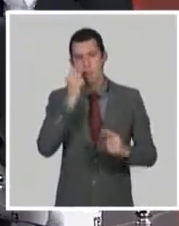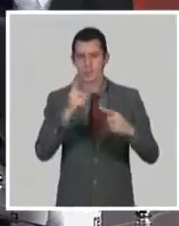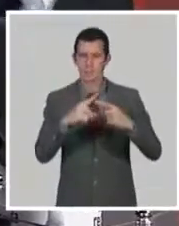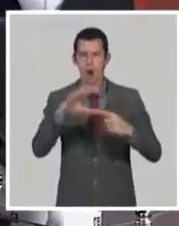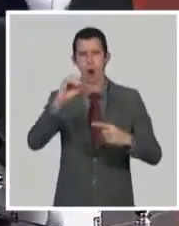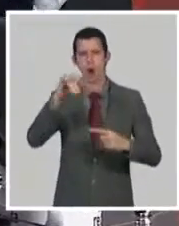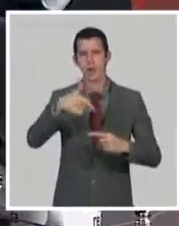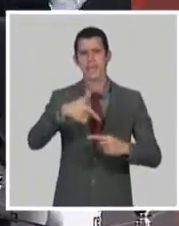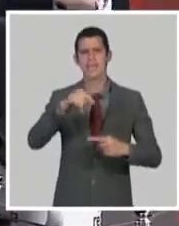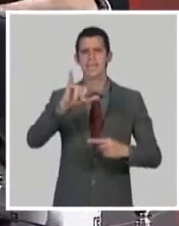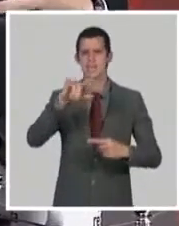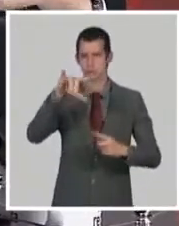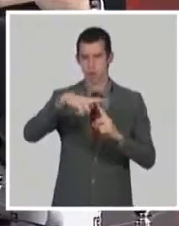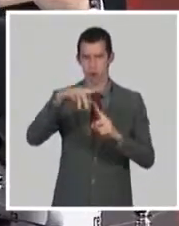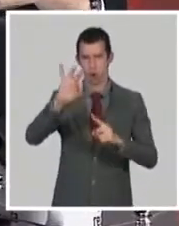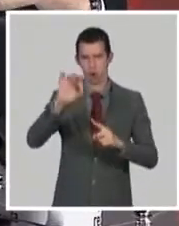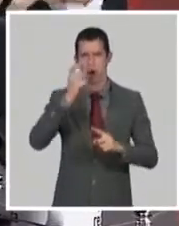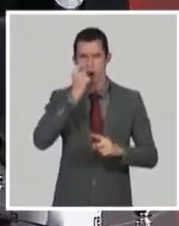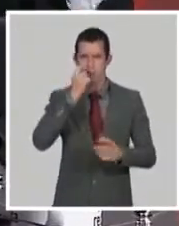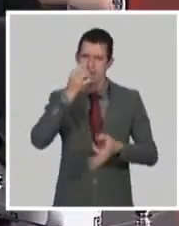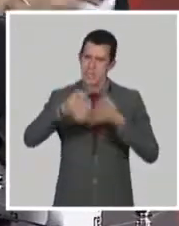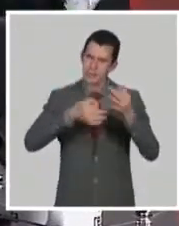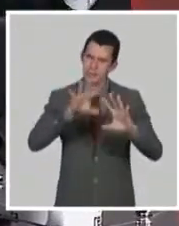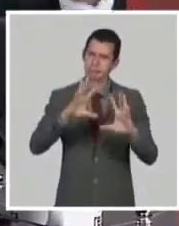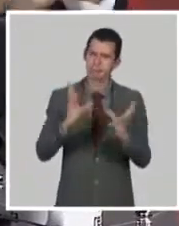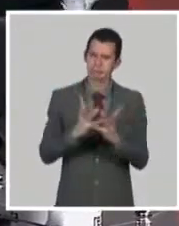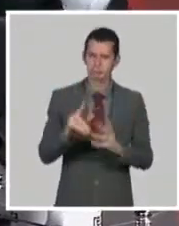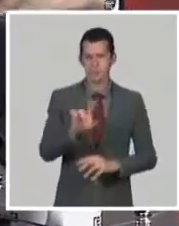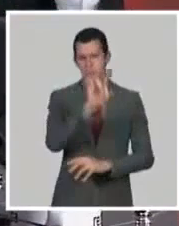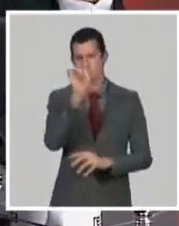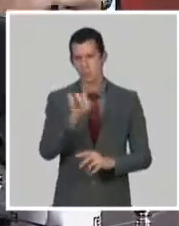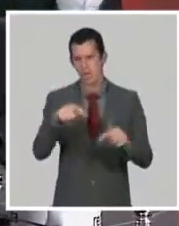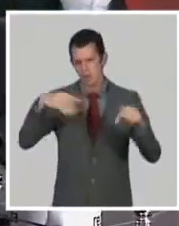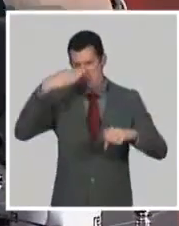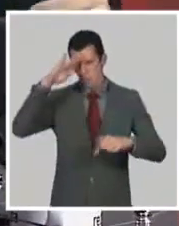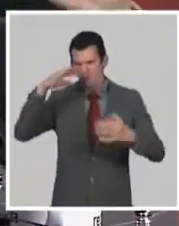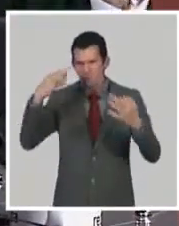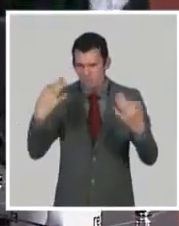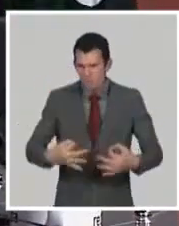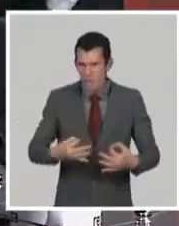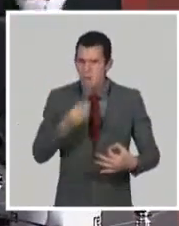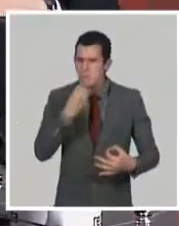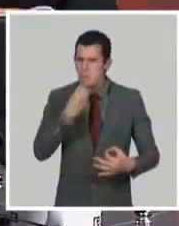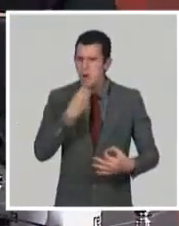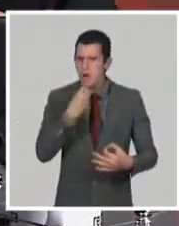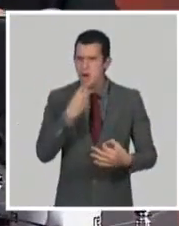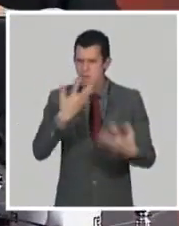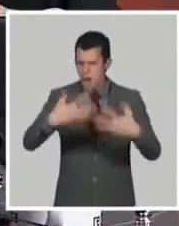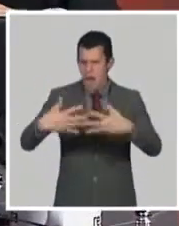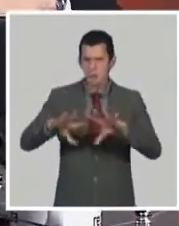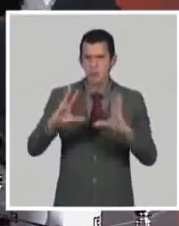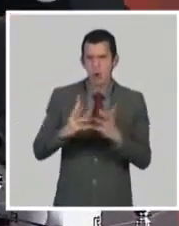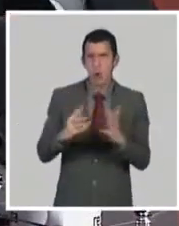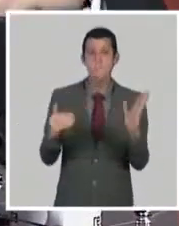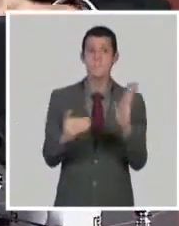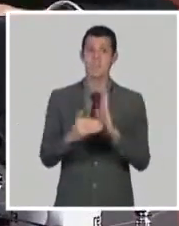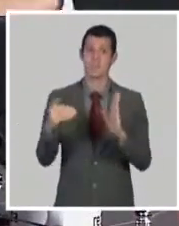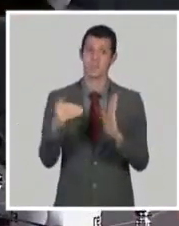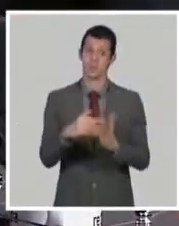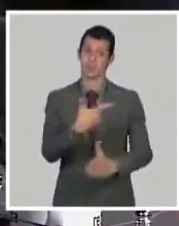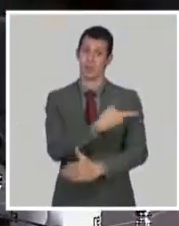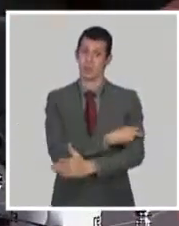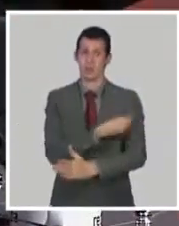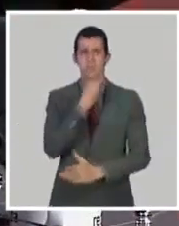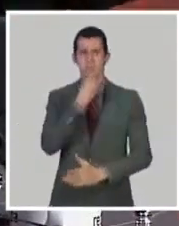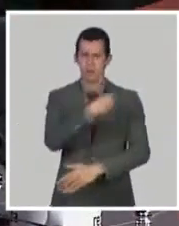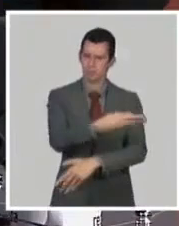interrogante. ¿Tenemos capacidad en el país para producir las millones de vacunas, de dosis de vacunas que se necesitan para inmunizar a nuestra población y la posibilidad de